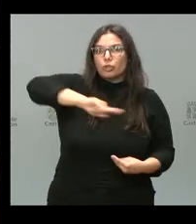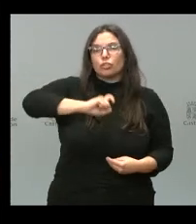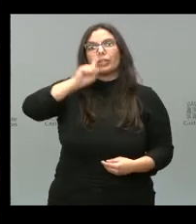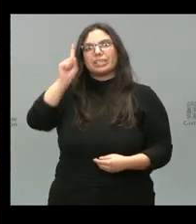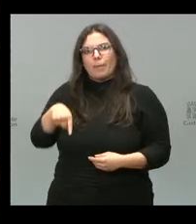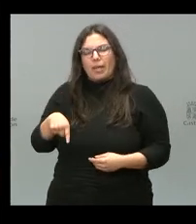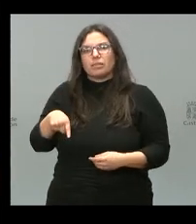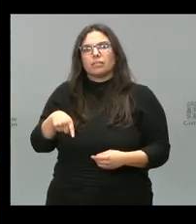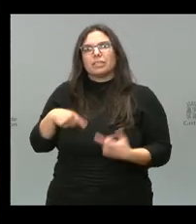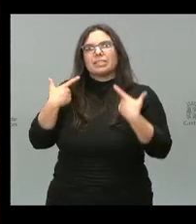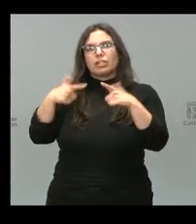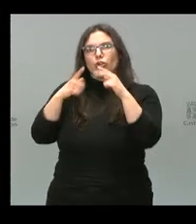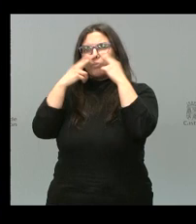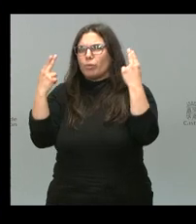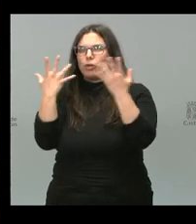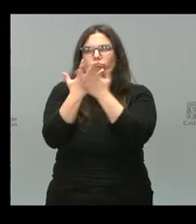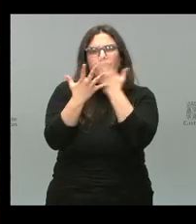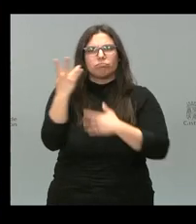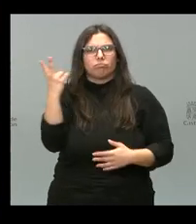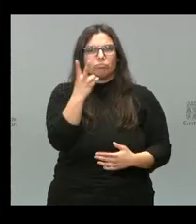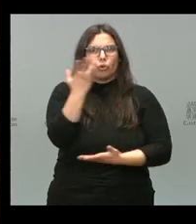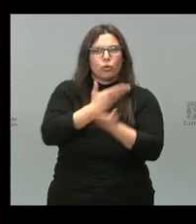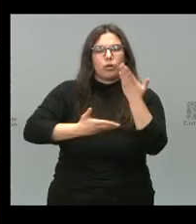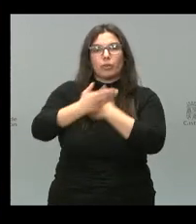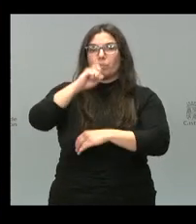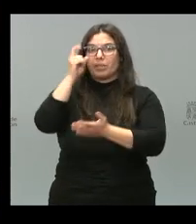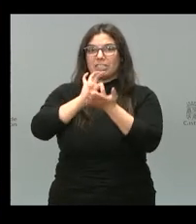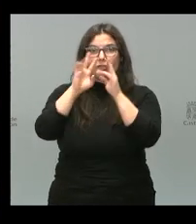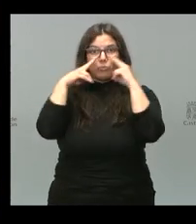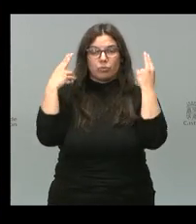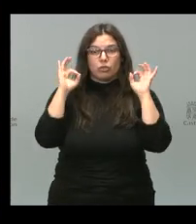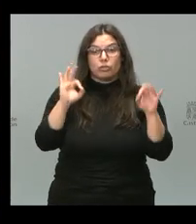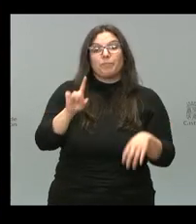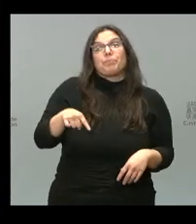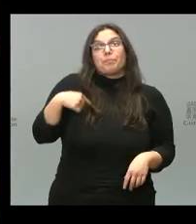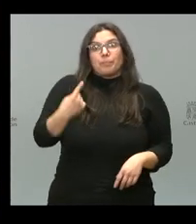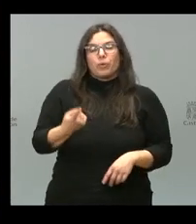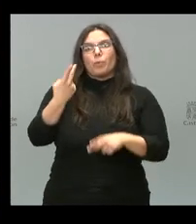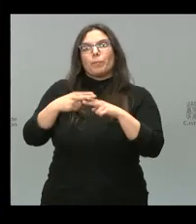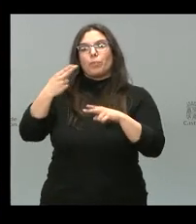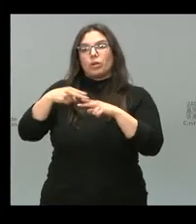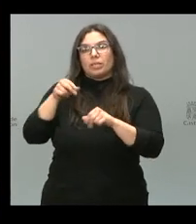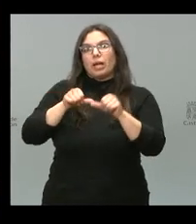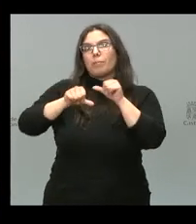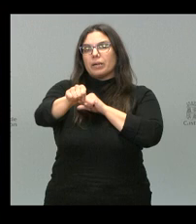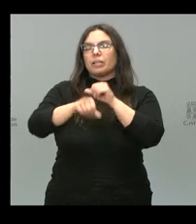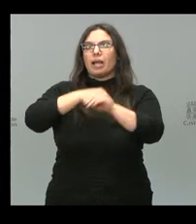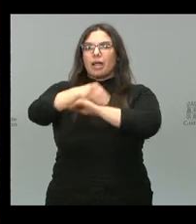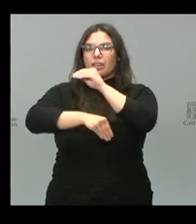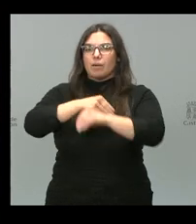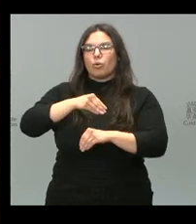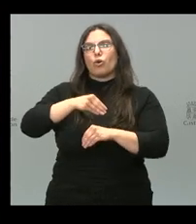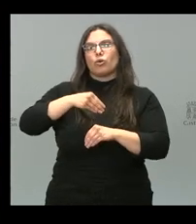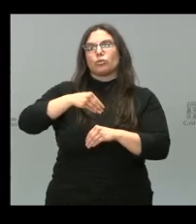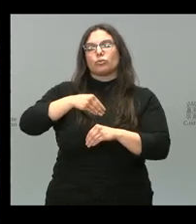también a la vez por el sector público sobre todo los servicios públicos y luego las políticas que vamos a desarrollar en los